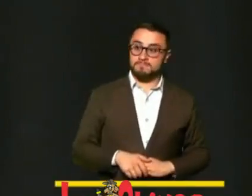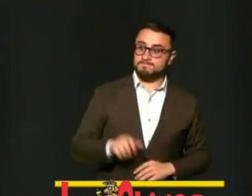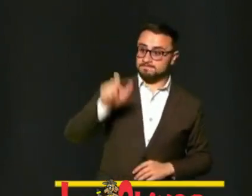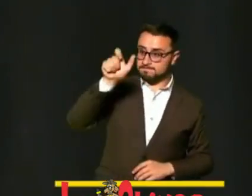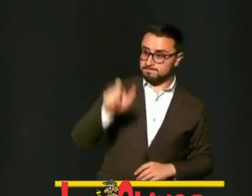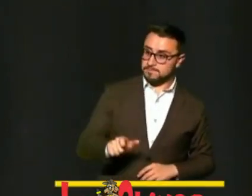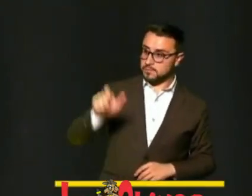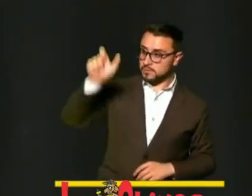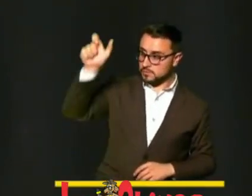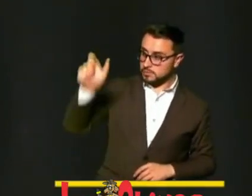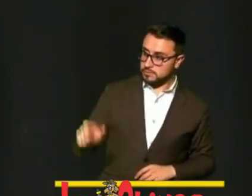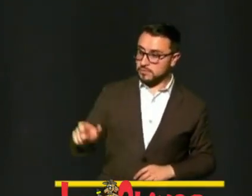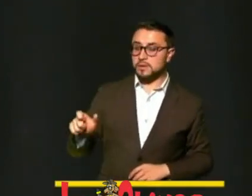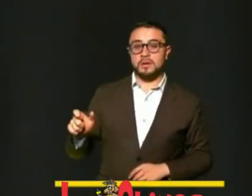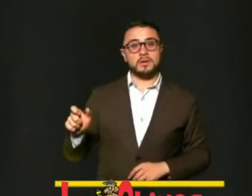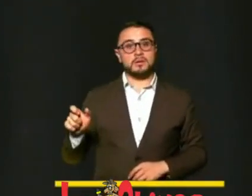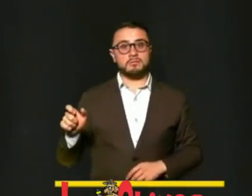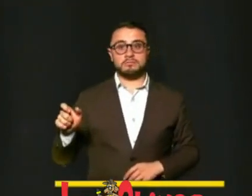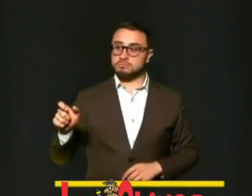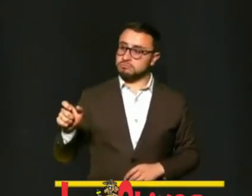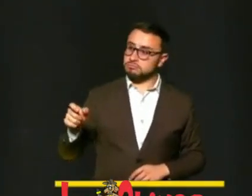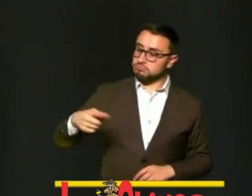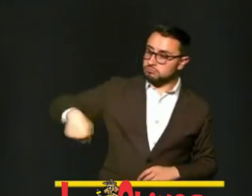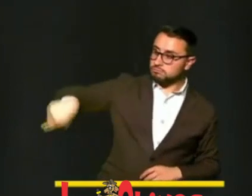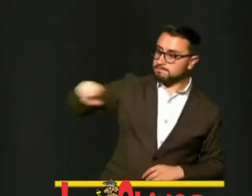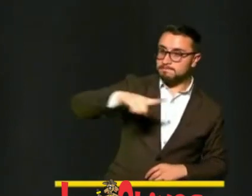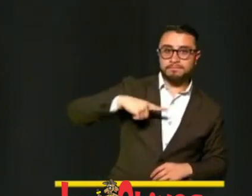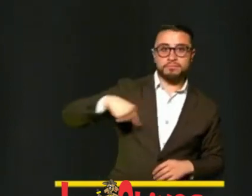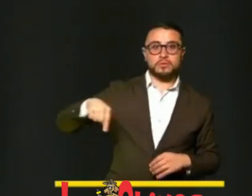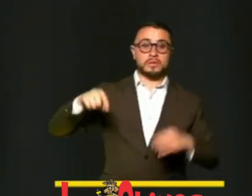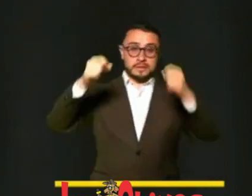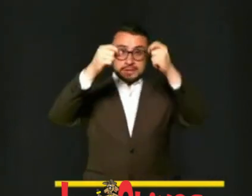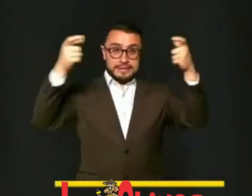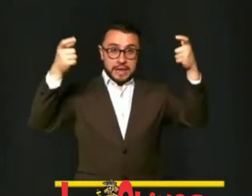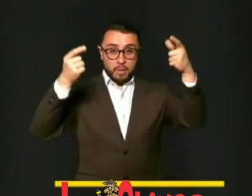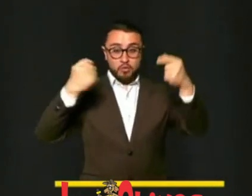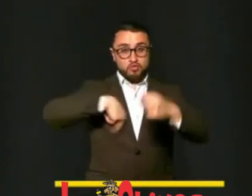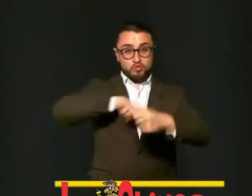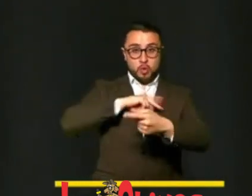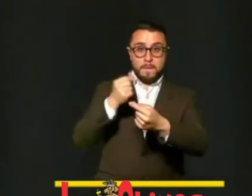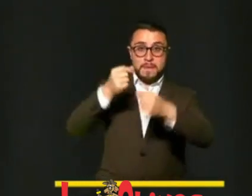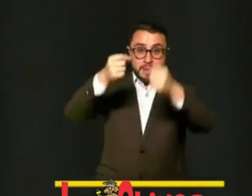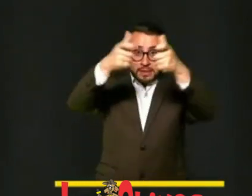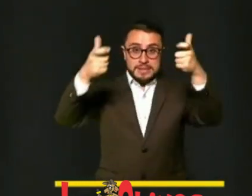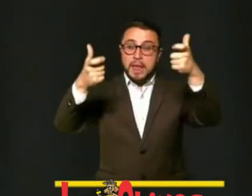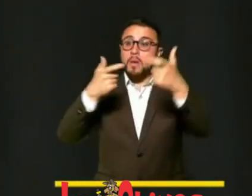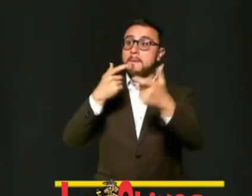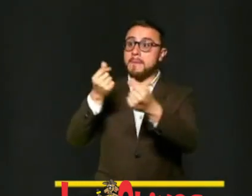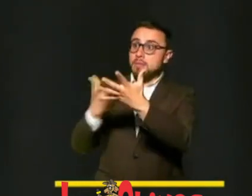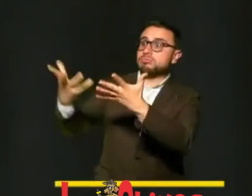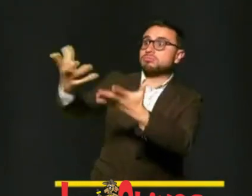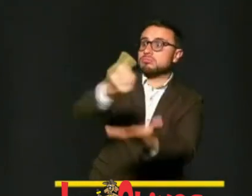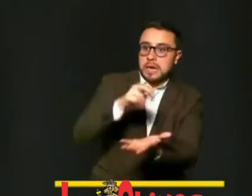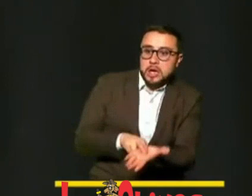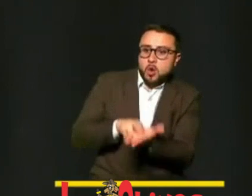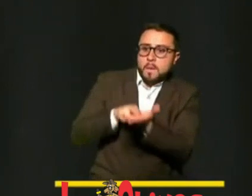las hicieron Nosotros hemos recuperado la mayor parte del dinero público lo hemos